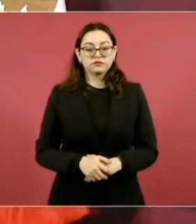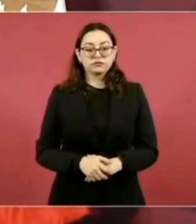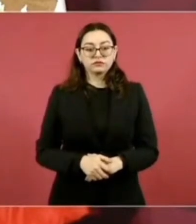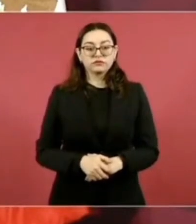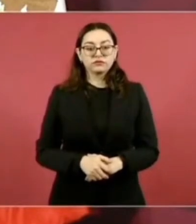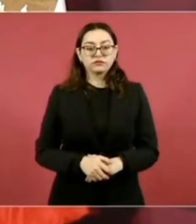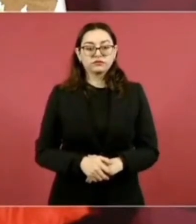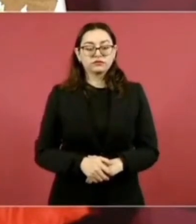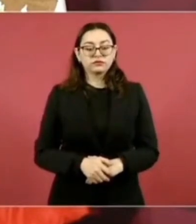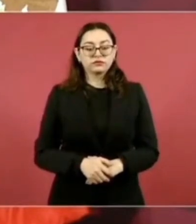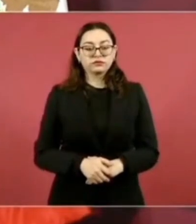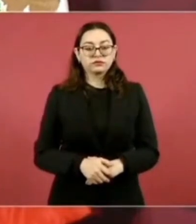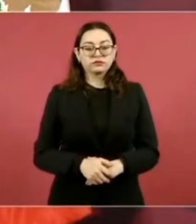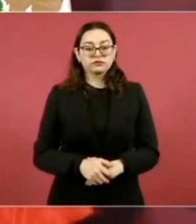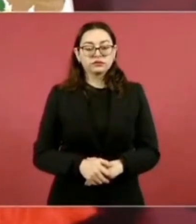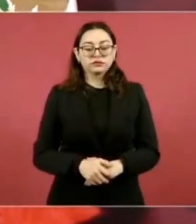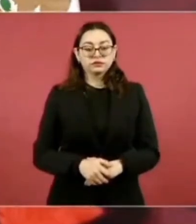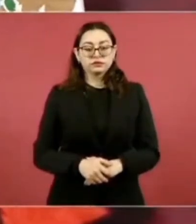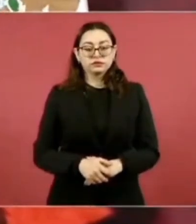pero